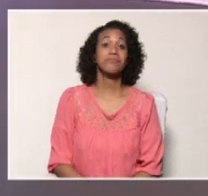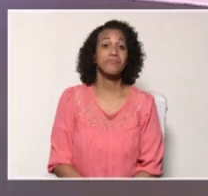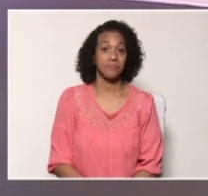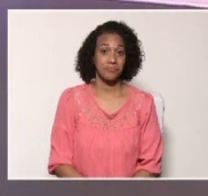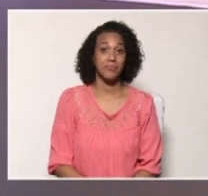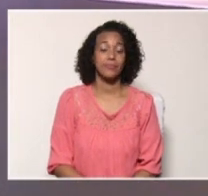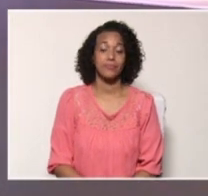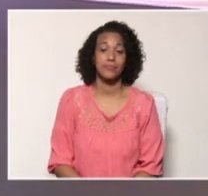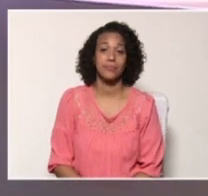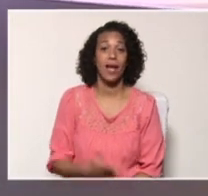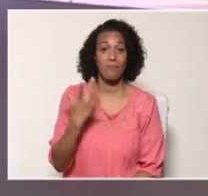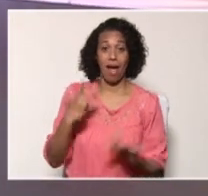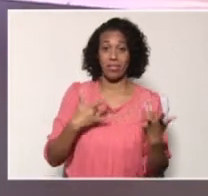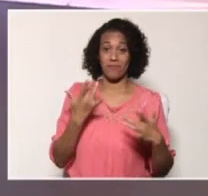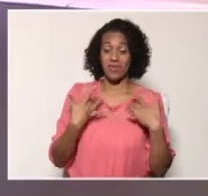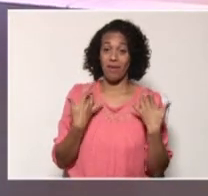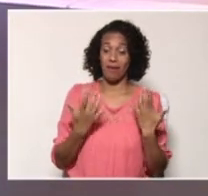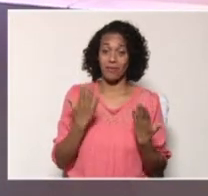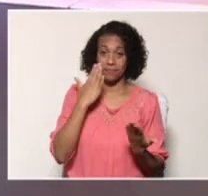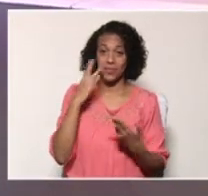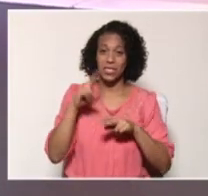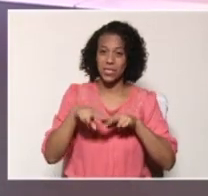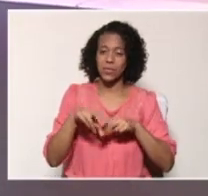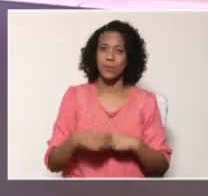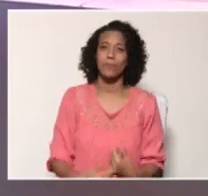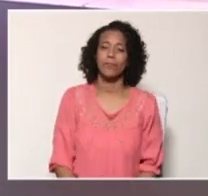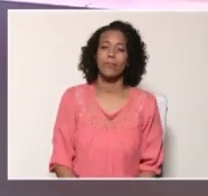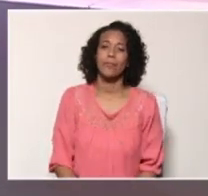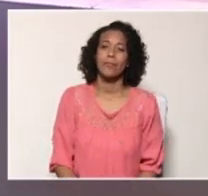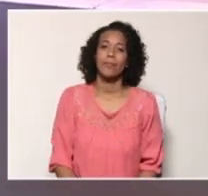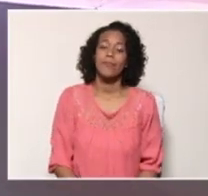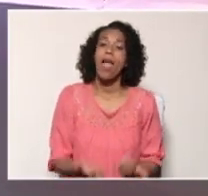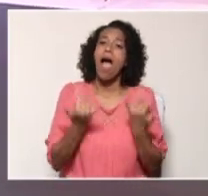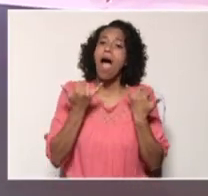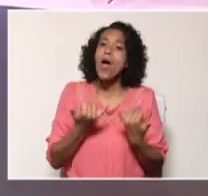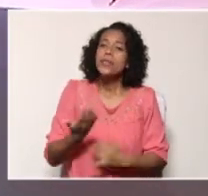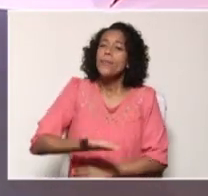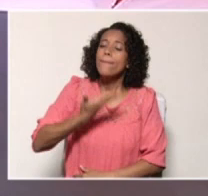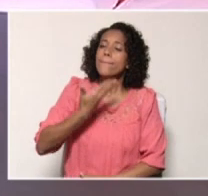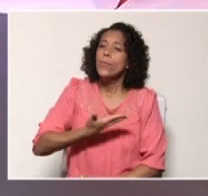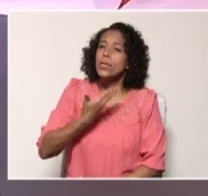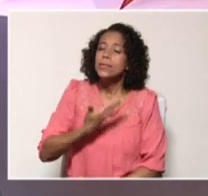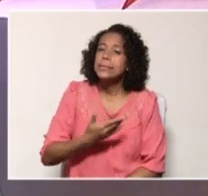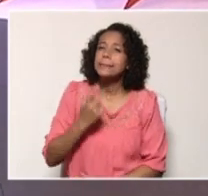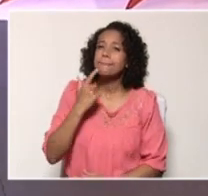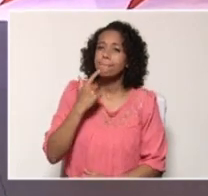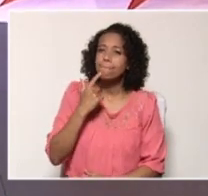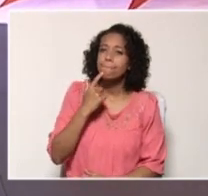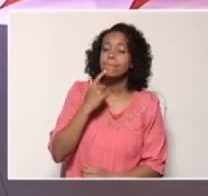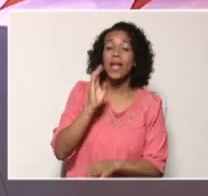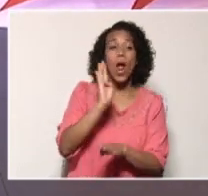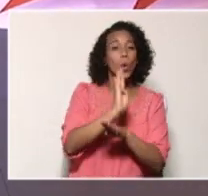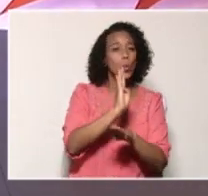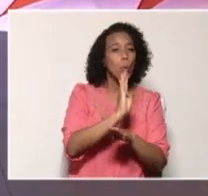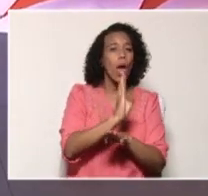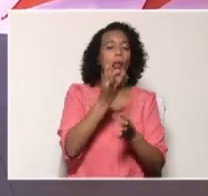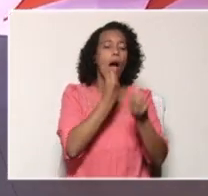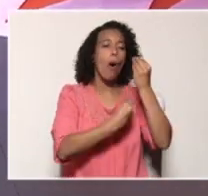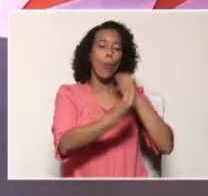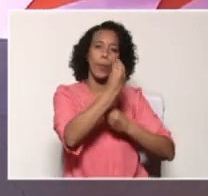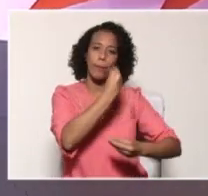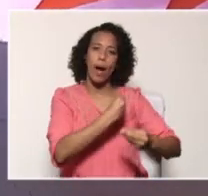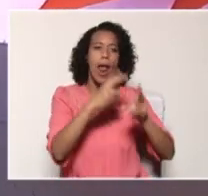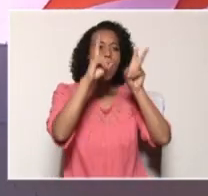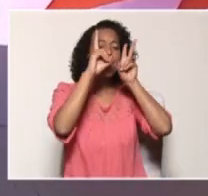Excelente. Allí van las actividades para nuestros niños. Sí, muy bien, Inés. Es importante la higiene de los